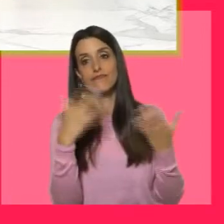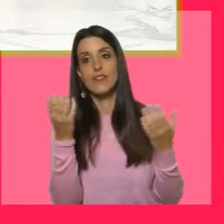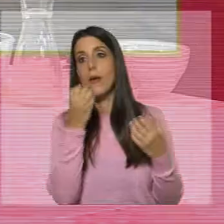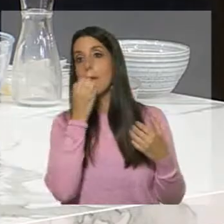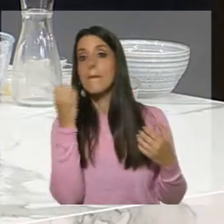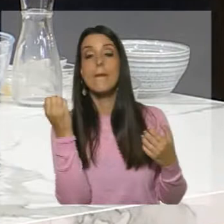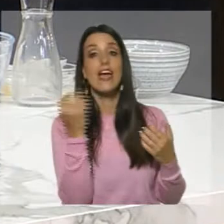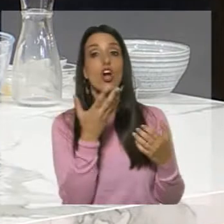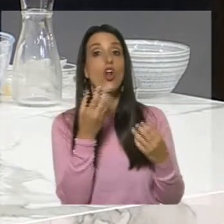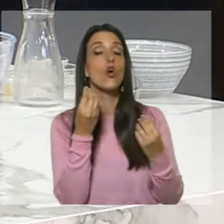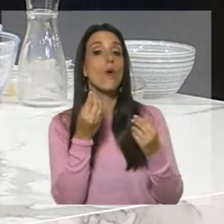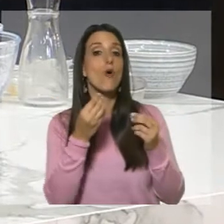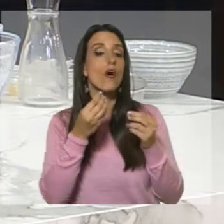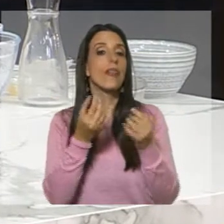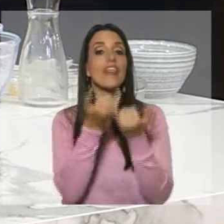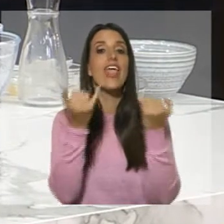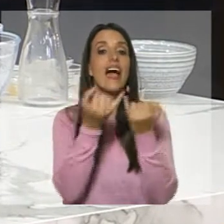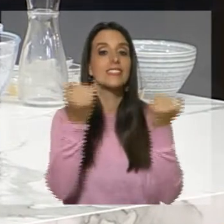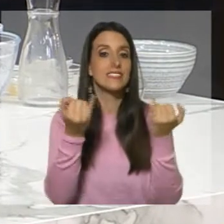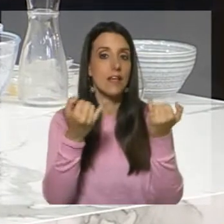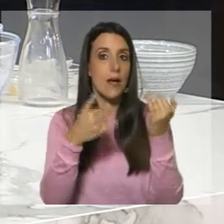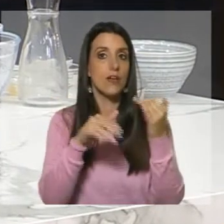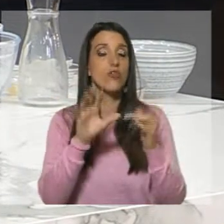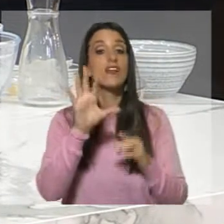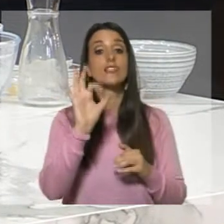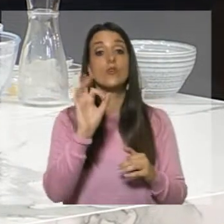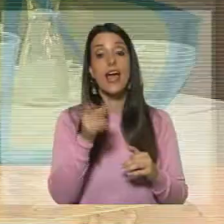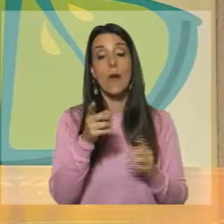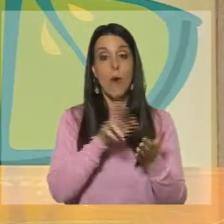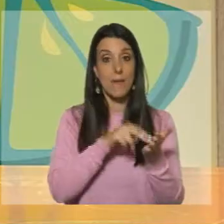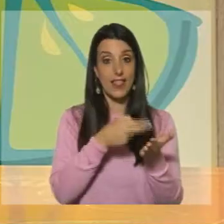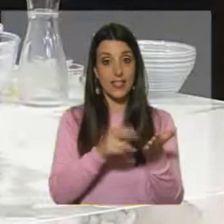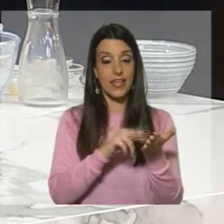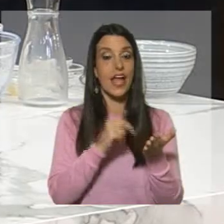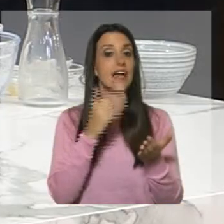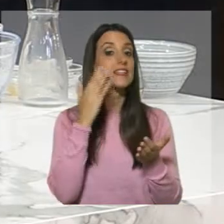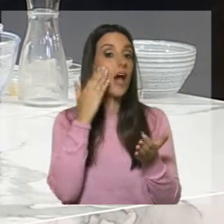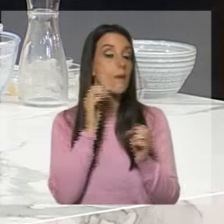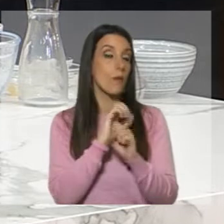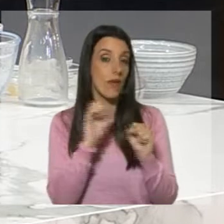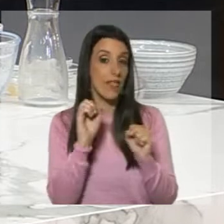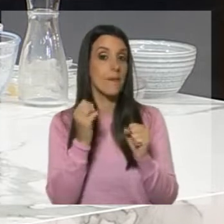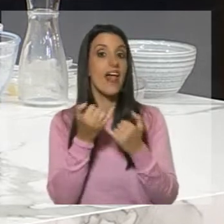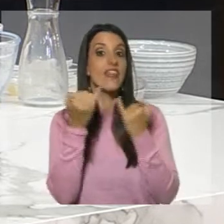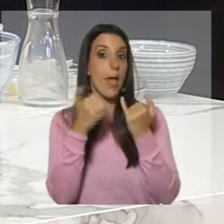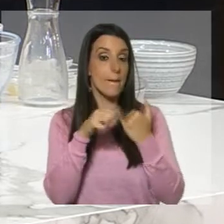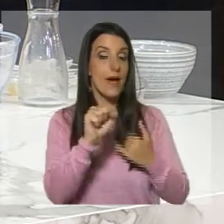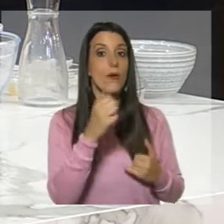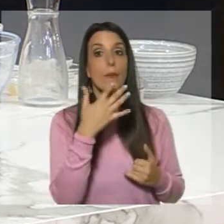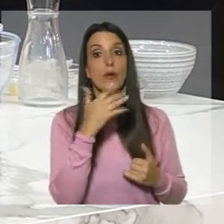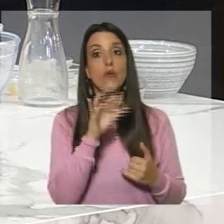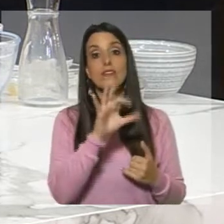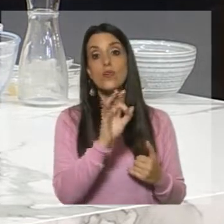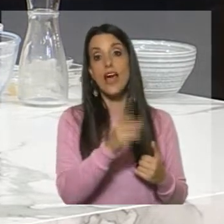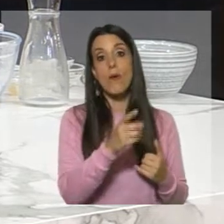la durabilidad de la rosca, yo acá te puse 50 gramos de manteca. Sí. ¿Sabes qué podrías hacer? Podés hacer, en vez de 50